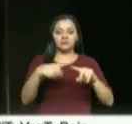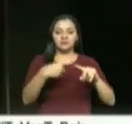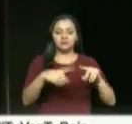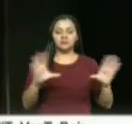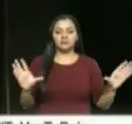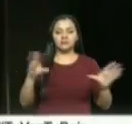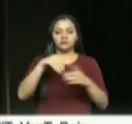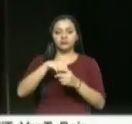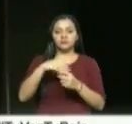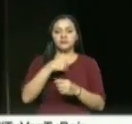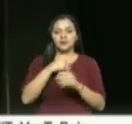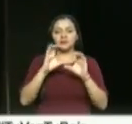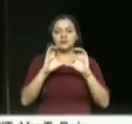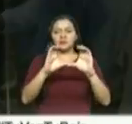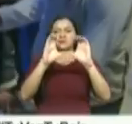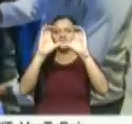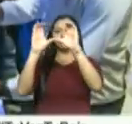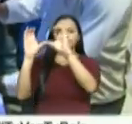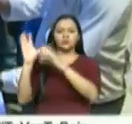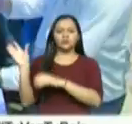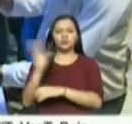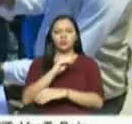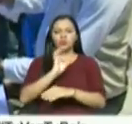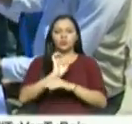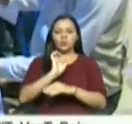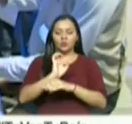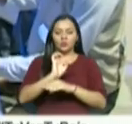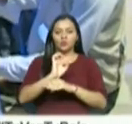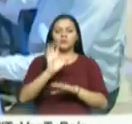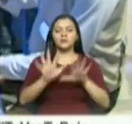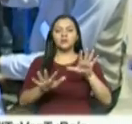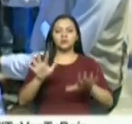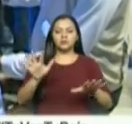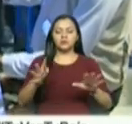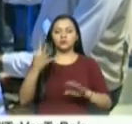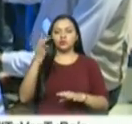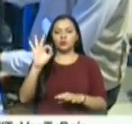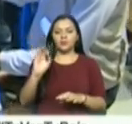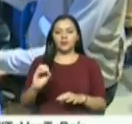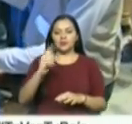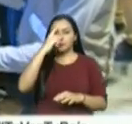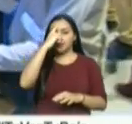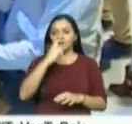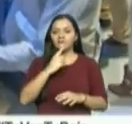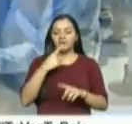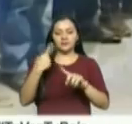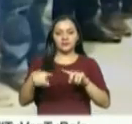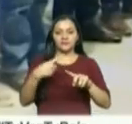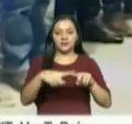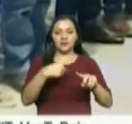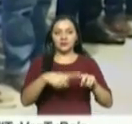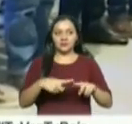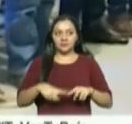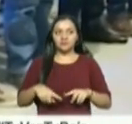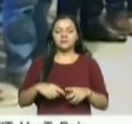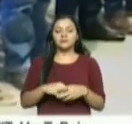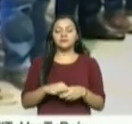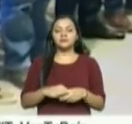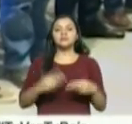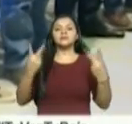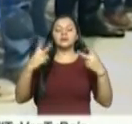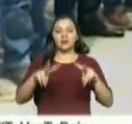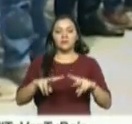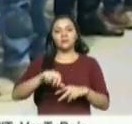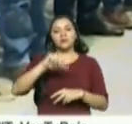encuentran certificando en todo el país, en alrededor de 90 perfiles. Y también otro